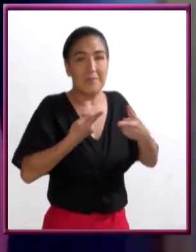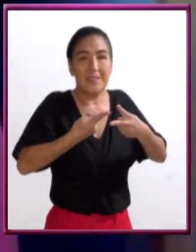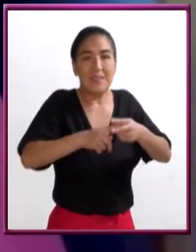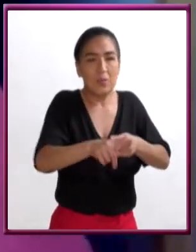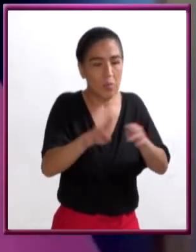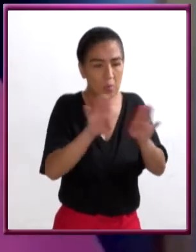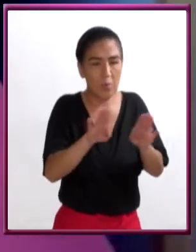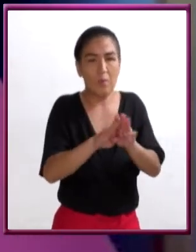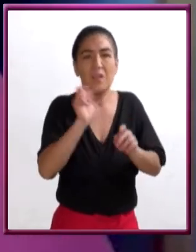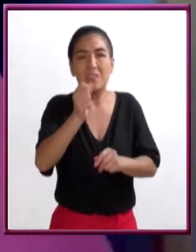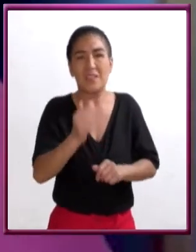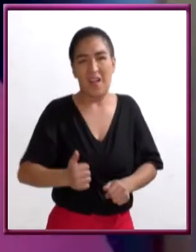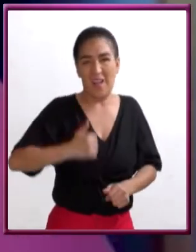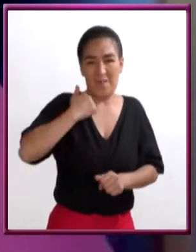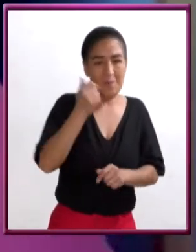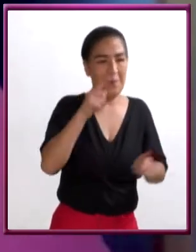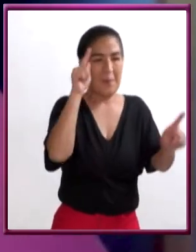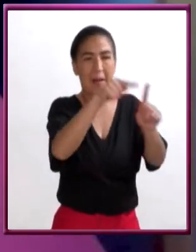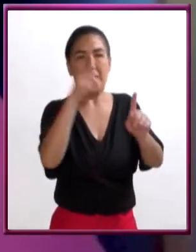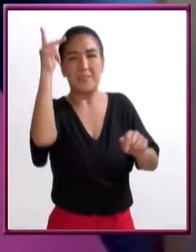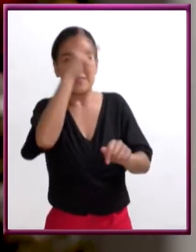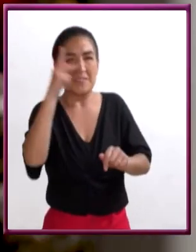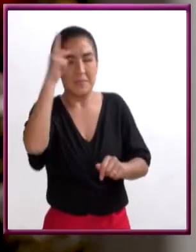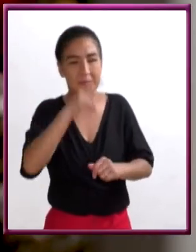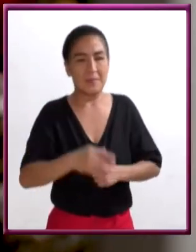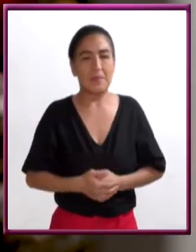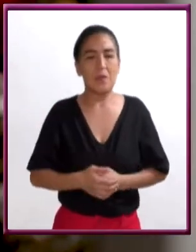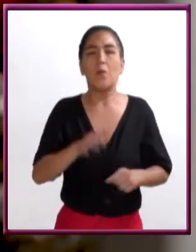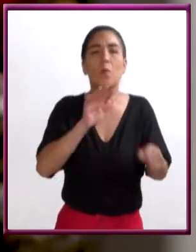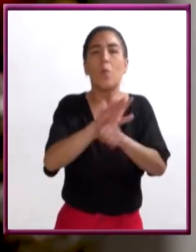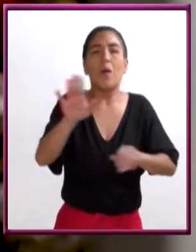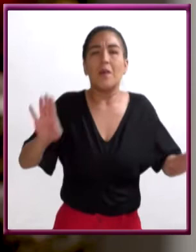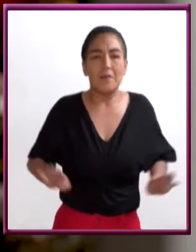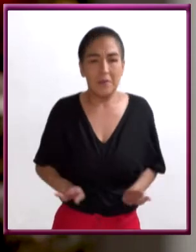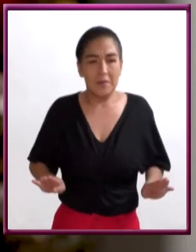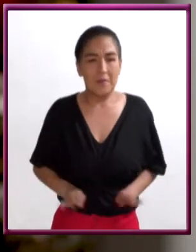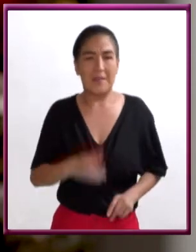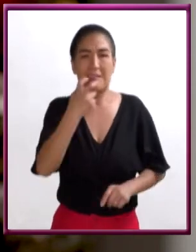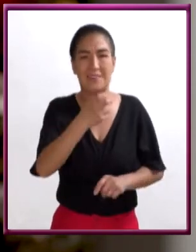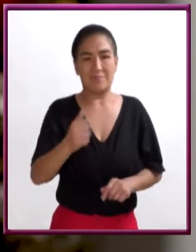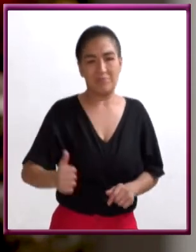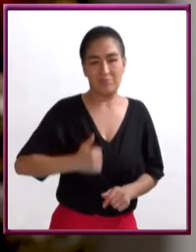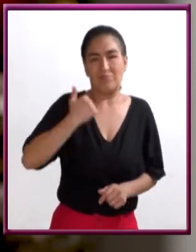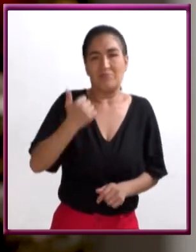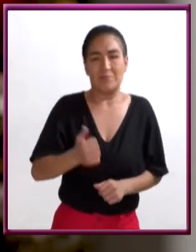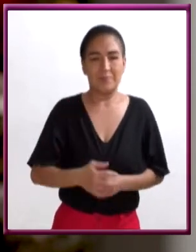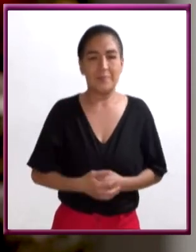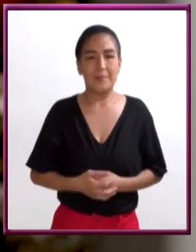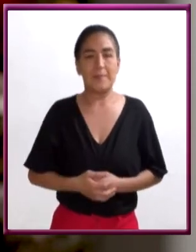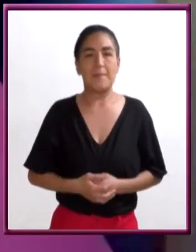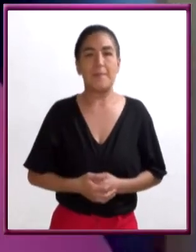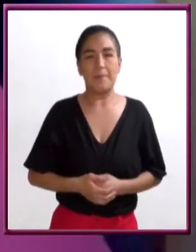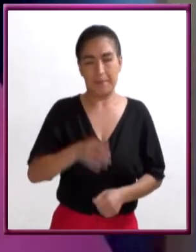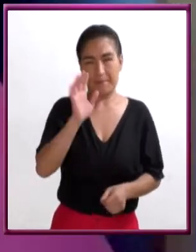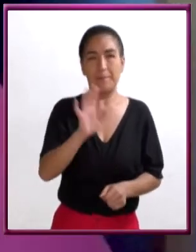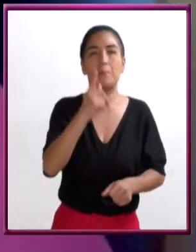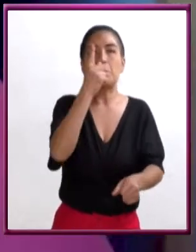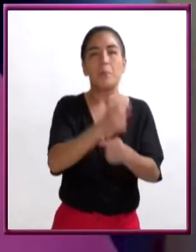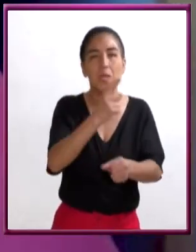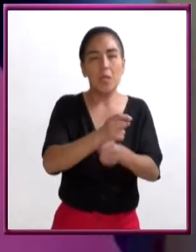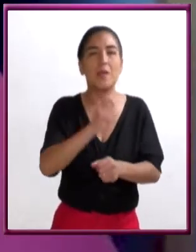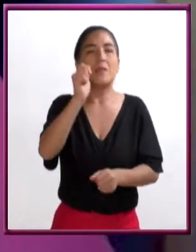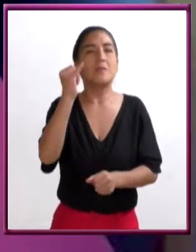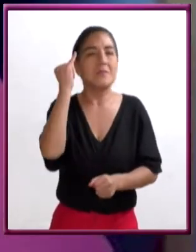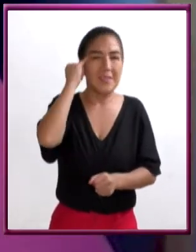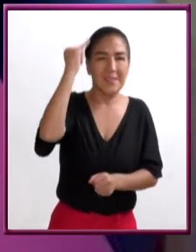del abuso psicológico que empieza a generarse. ¿Qué particularidades tiene este tipo de abuso emocional? Ok, primero